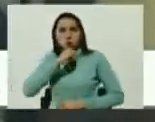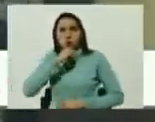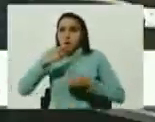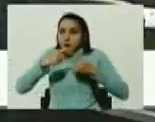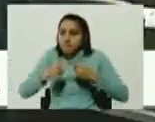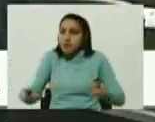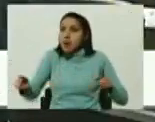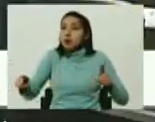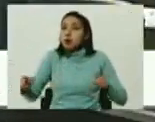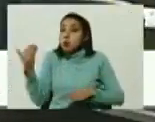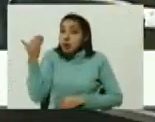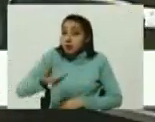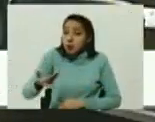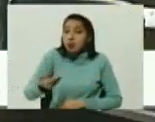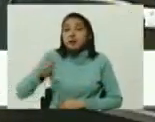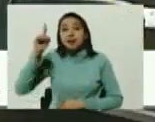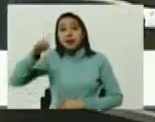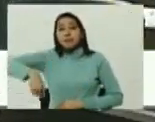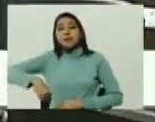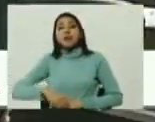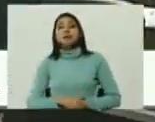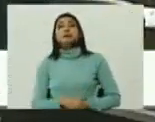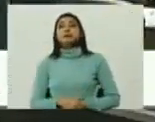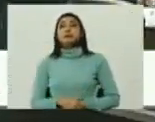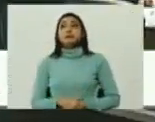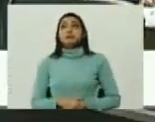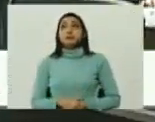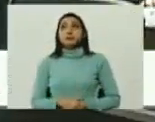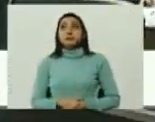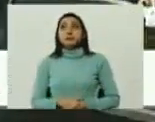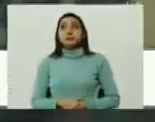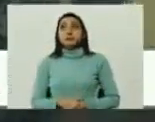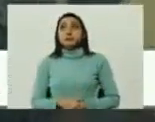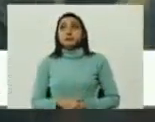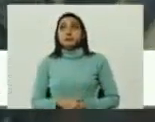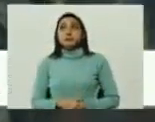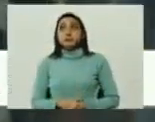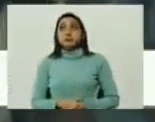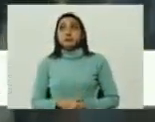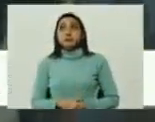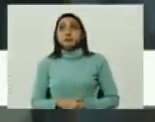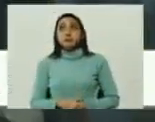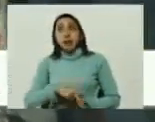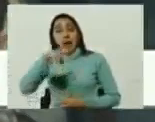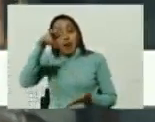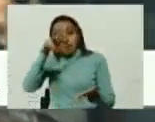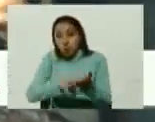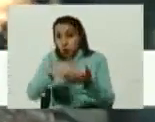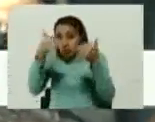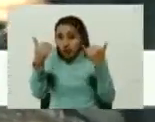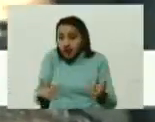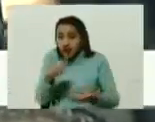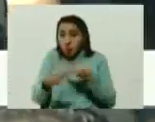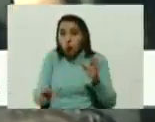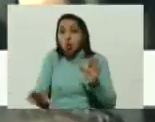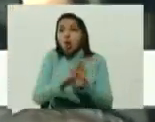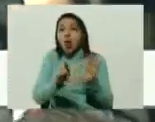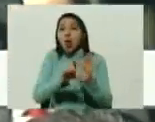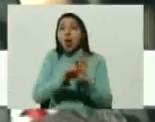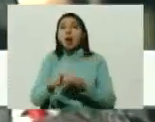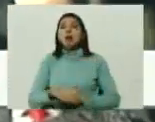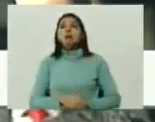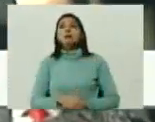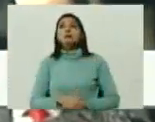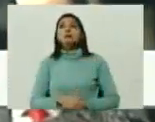quisiera pasar por alto un elemento muy importante y ha sido la reciente aprobación de la ley de atención